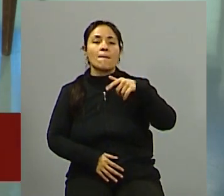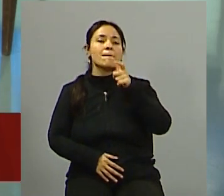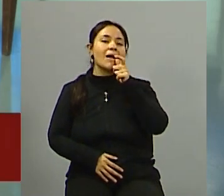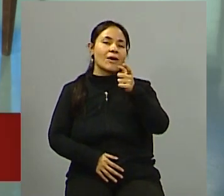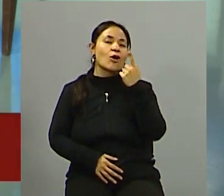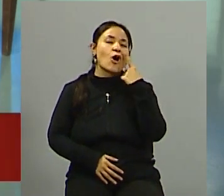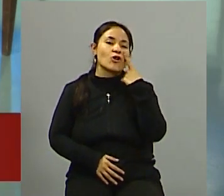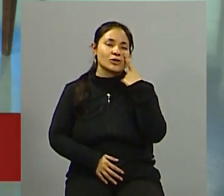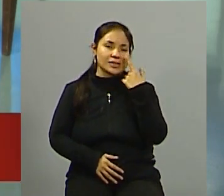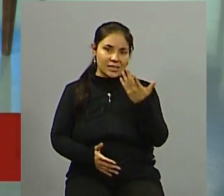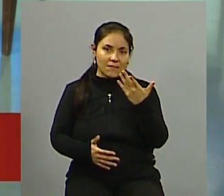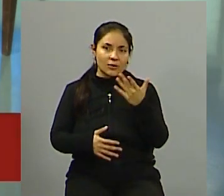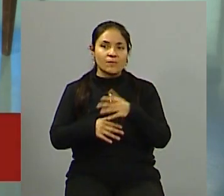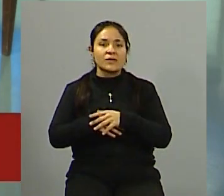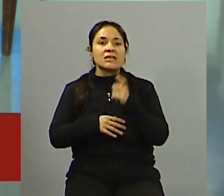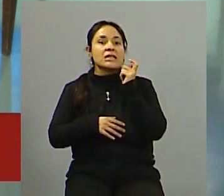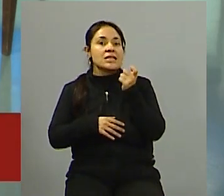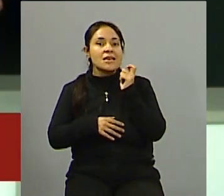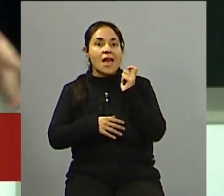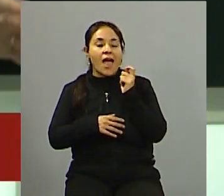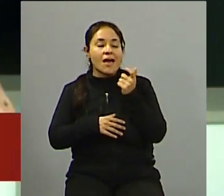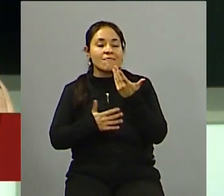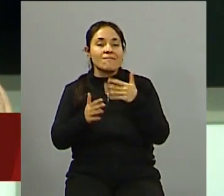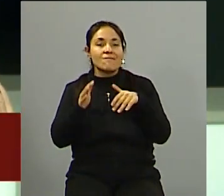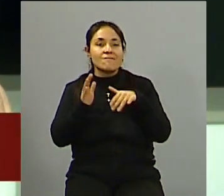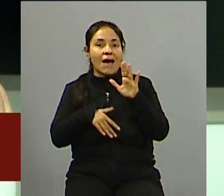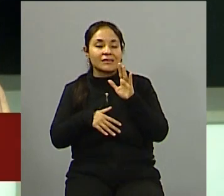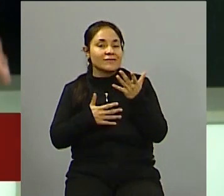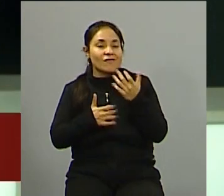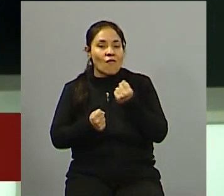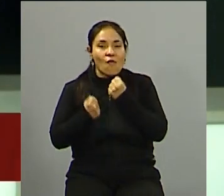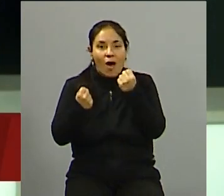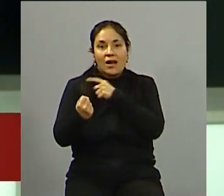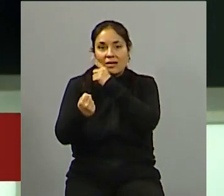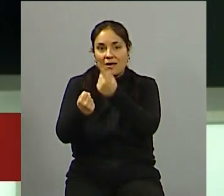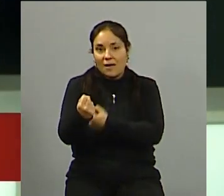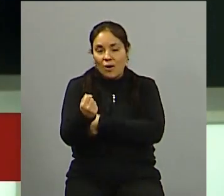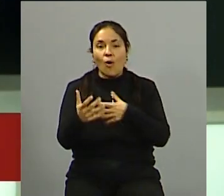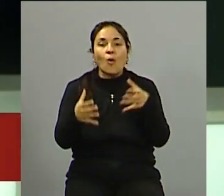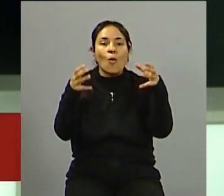todos. ¿Quién lleva la sartén por el mango? Los partidos independentistas.